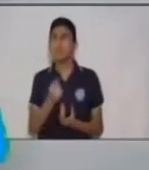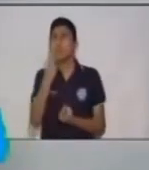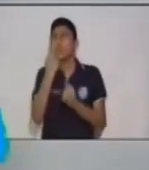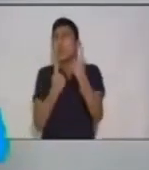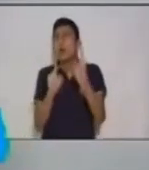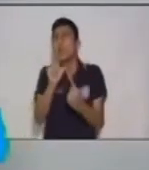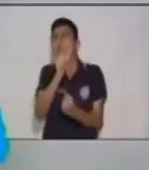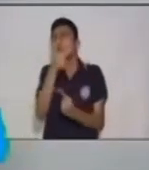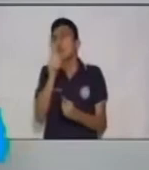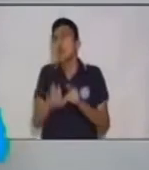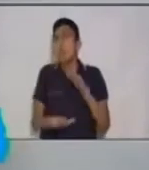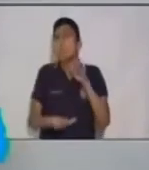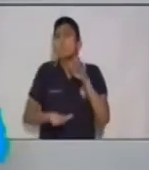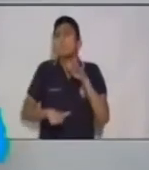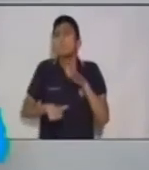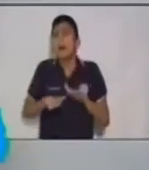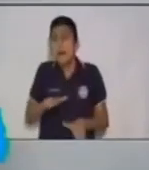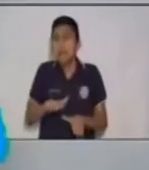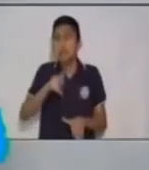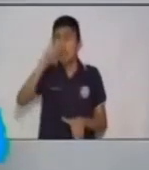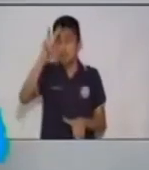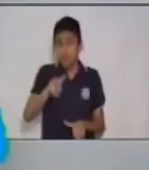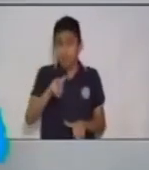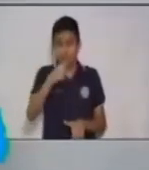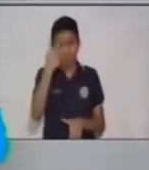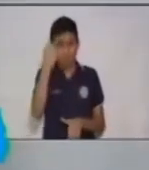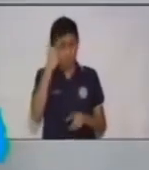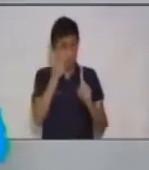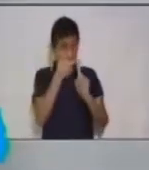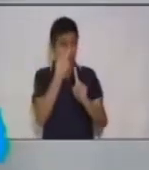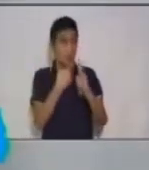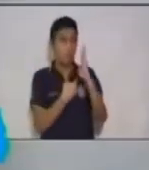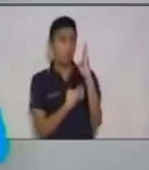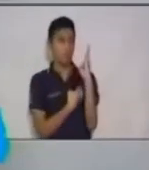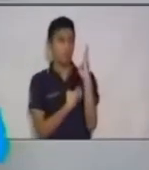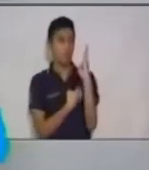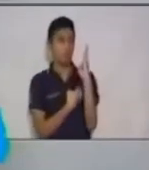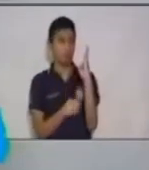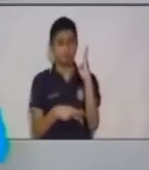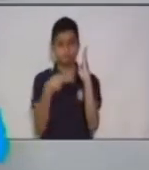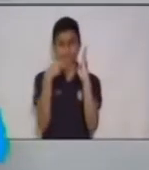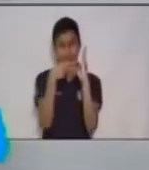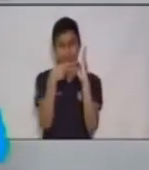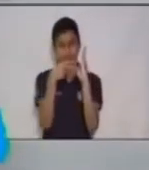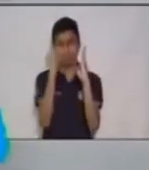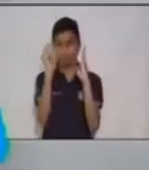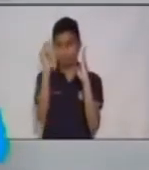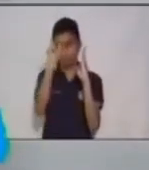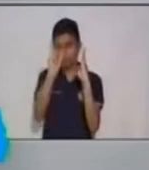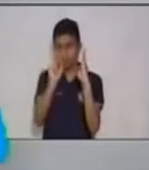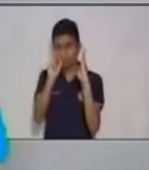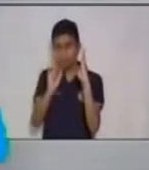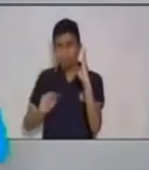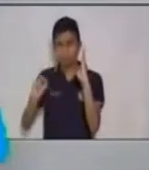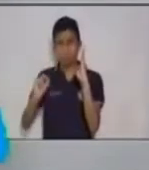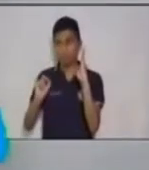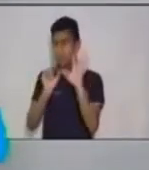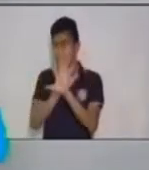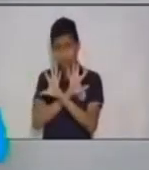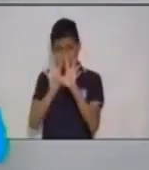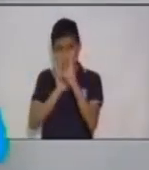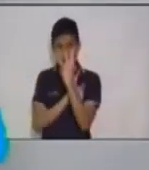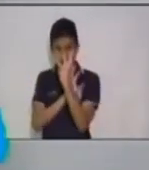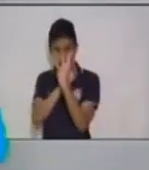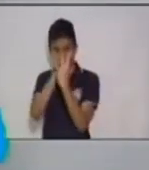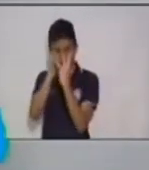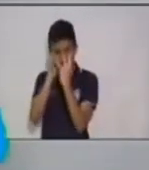siguiente paso? Colocar el signo igual y luego abrimos los corchetes. Y nos va quedando de esa forma.